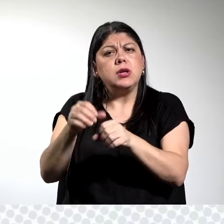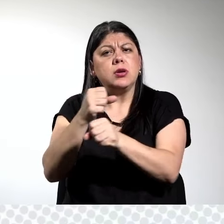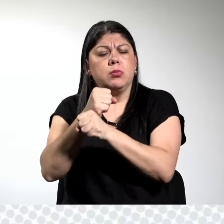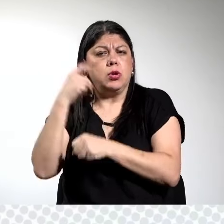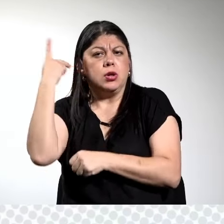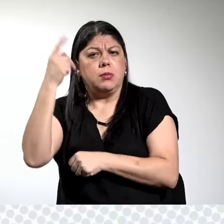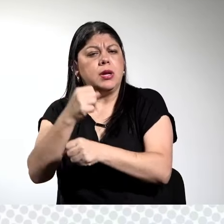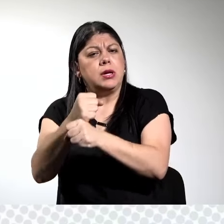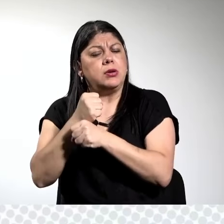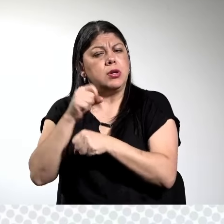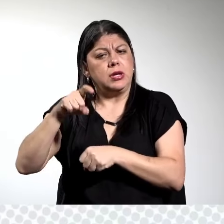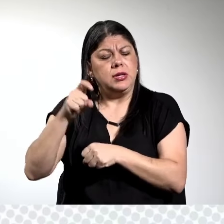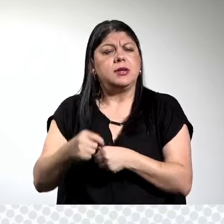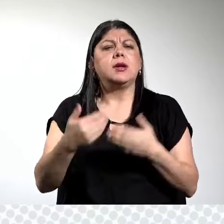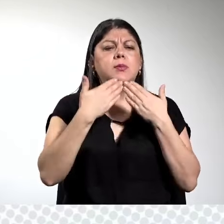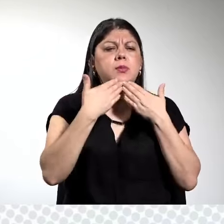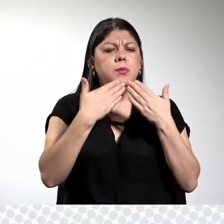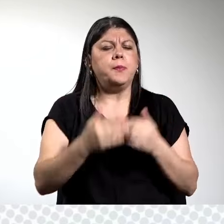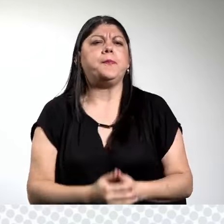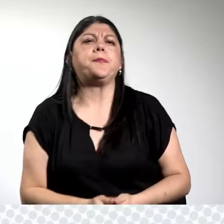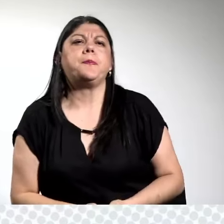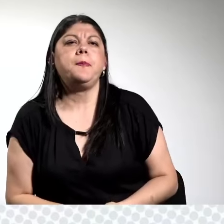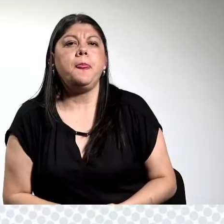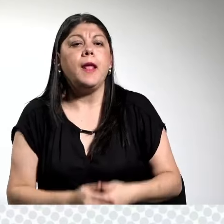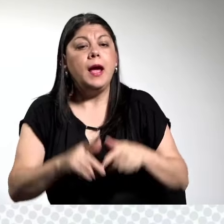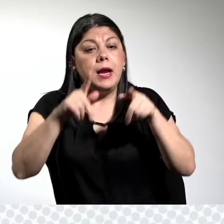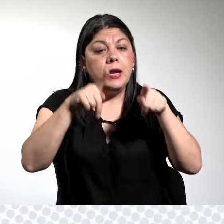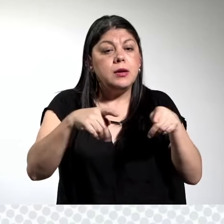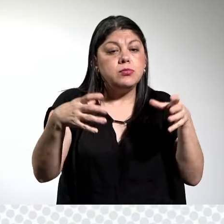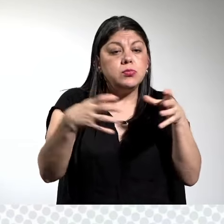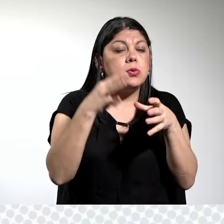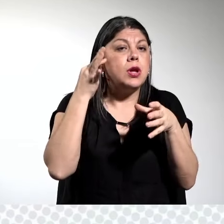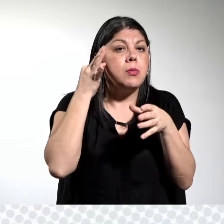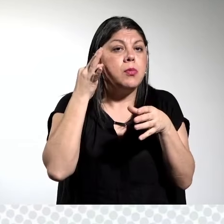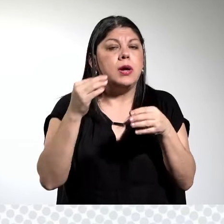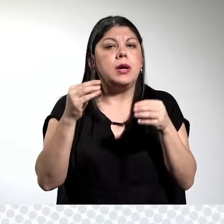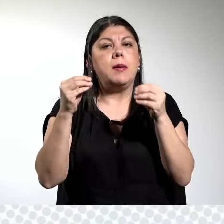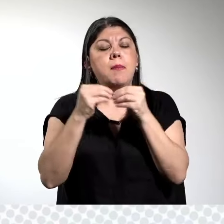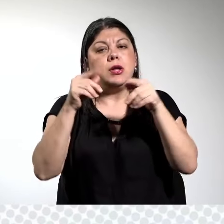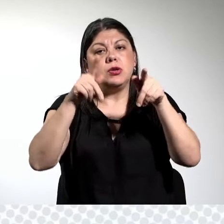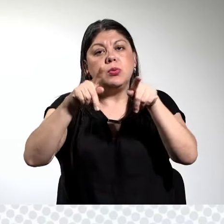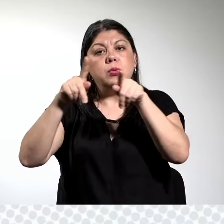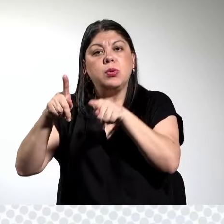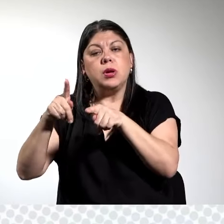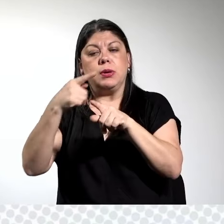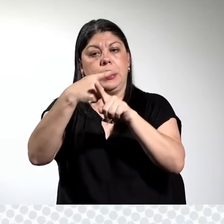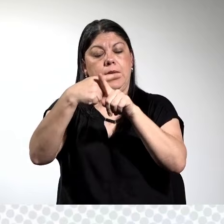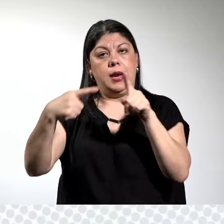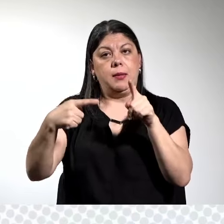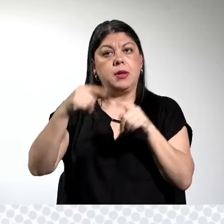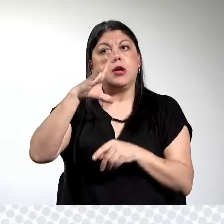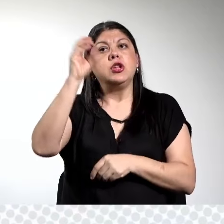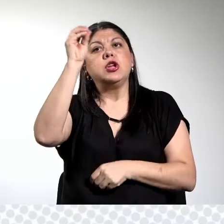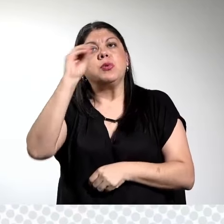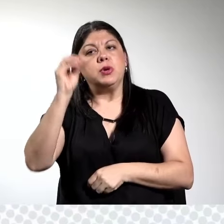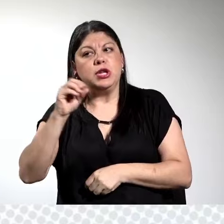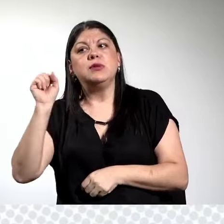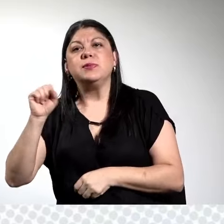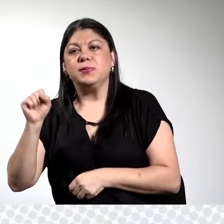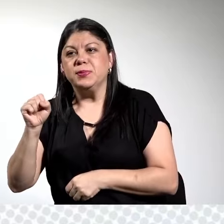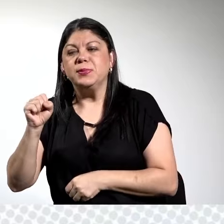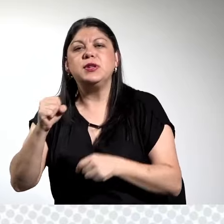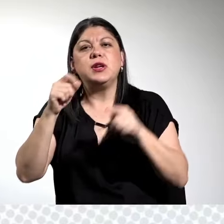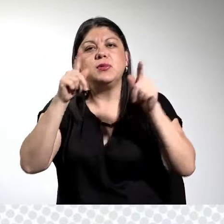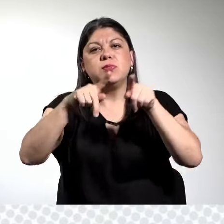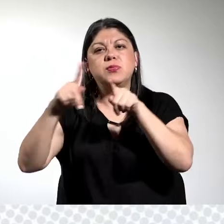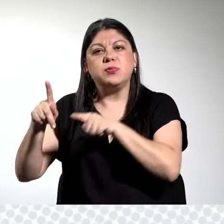lo que necesitan. Muchísimas gracias. Las mujeres en Costa Rica, más que ser una población, constituimos el 50% de esa población